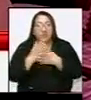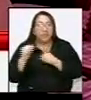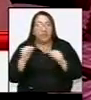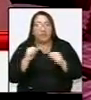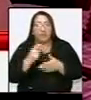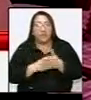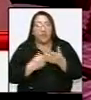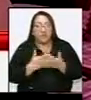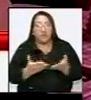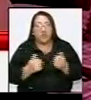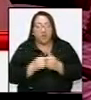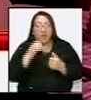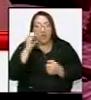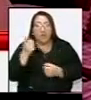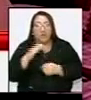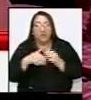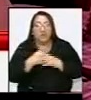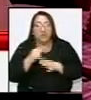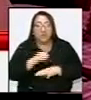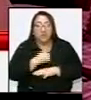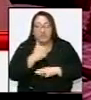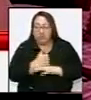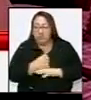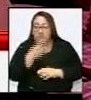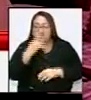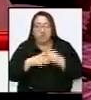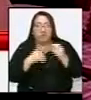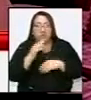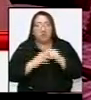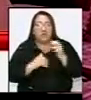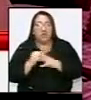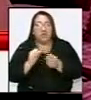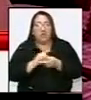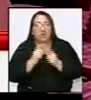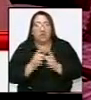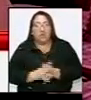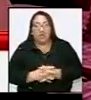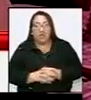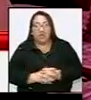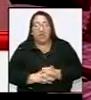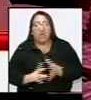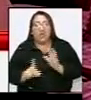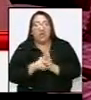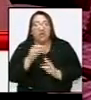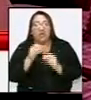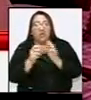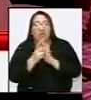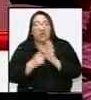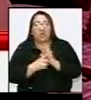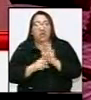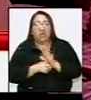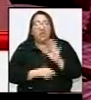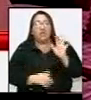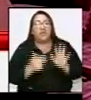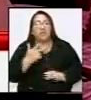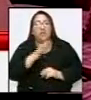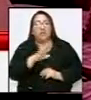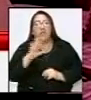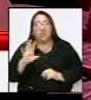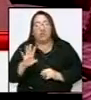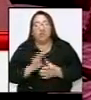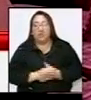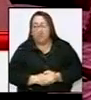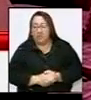y que dispone la creación de la Autoridad para la Reconstrucción con Cambios, ley modificada por el Decreto Legislativo